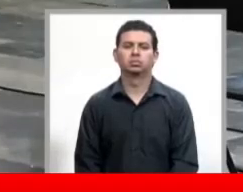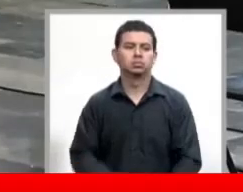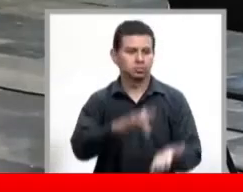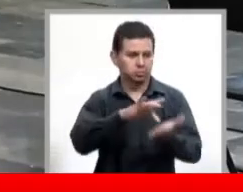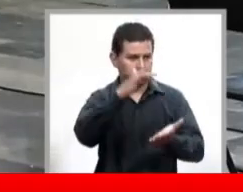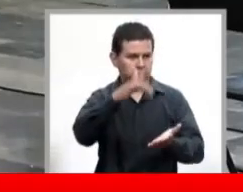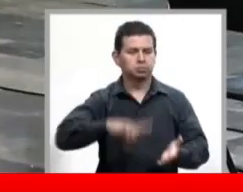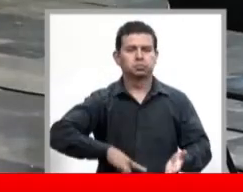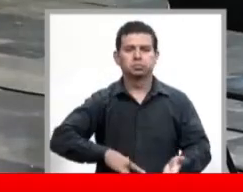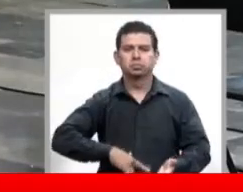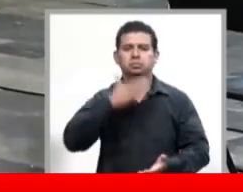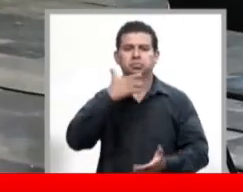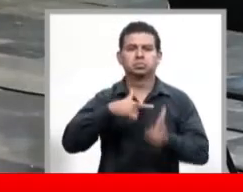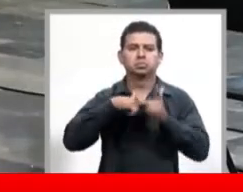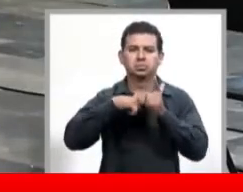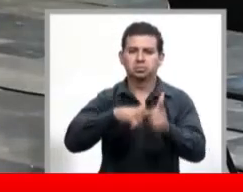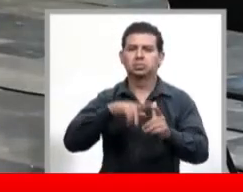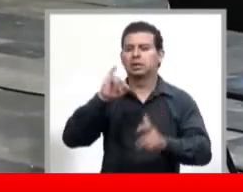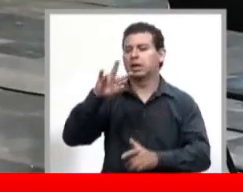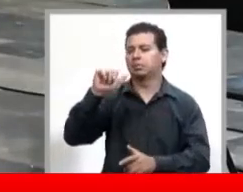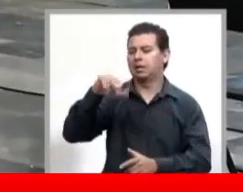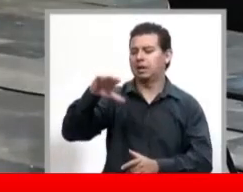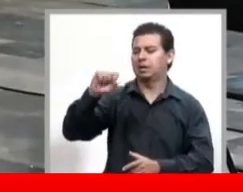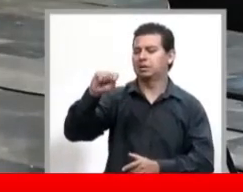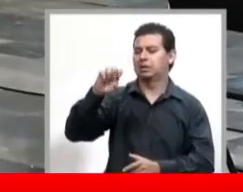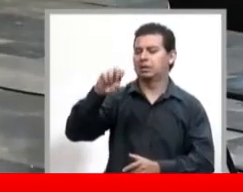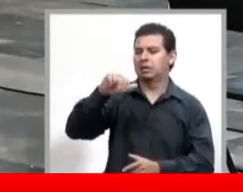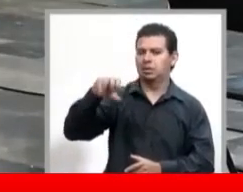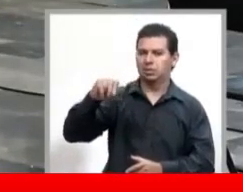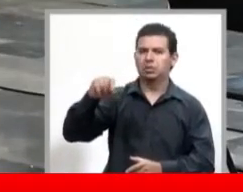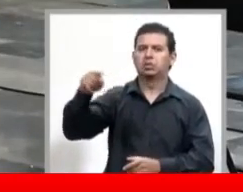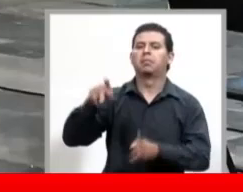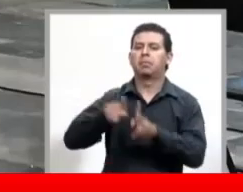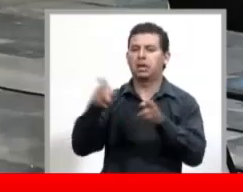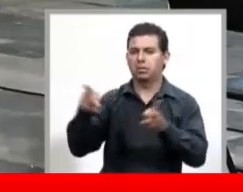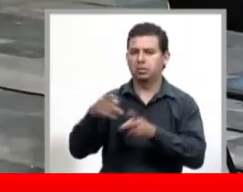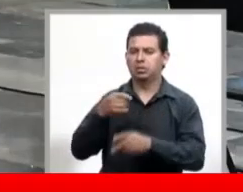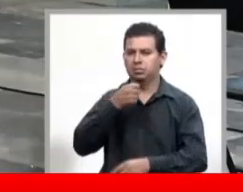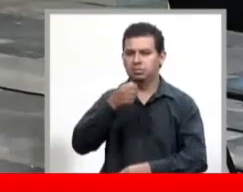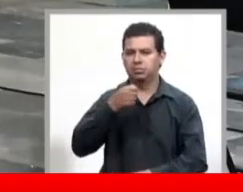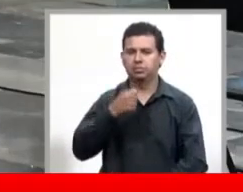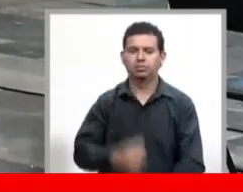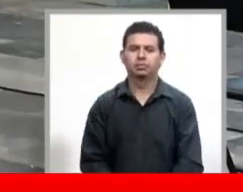Gracias, gobernador. Seguimos con Iván Castellanos, de Tiempo.